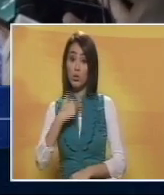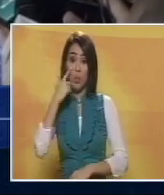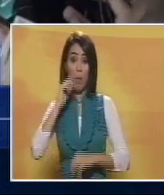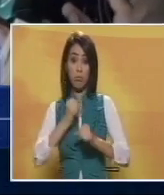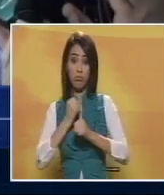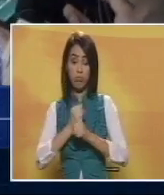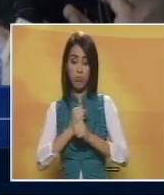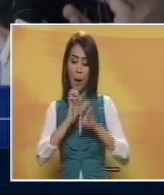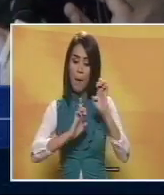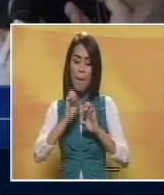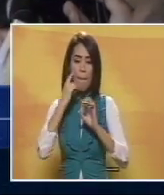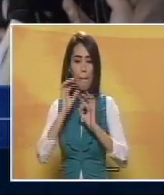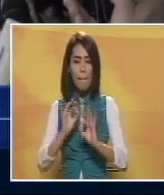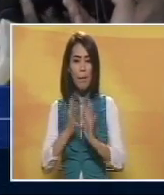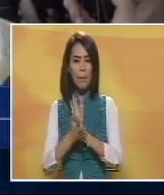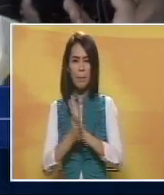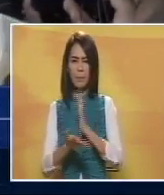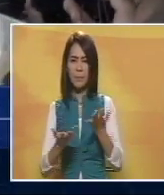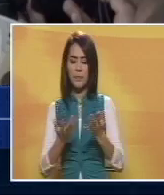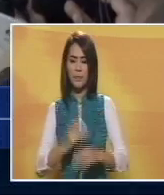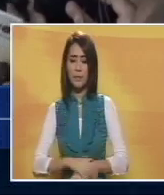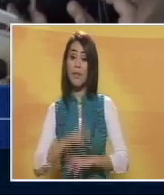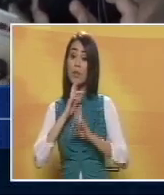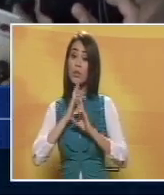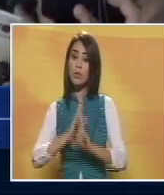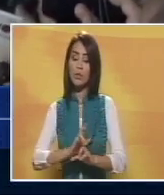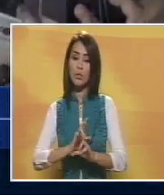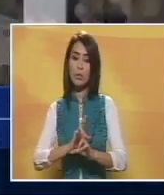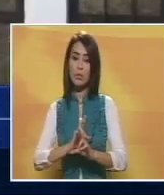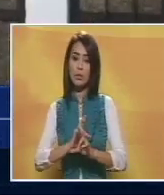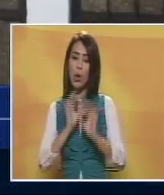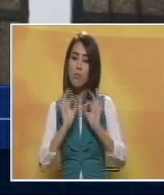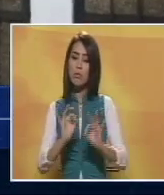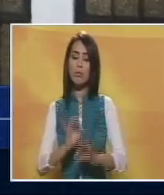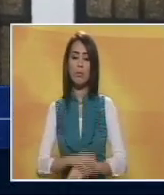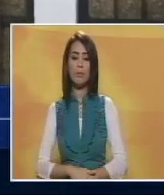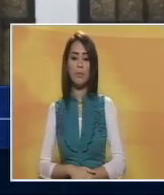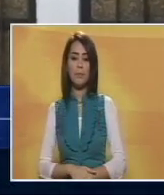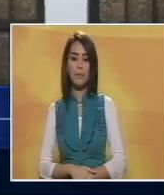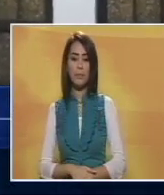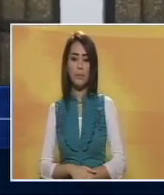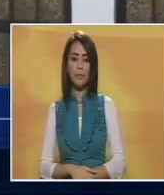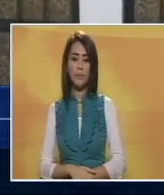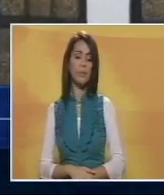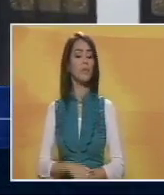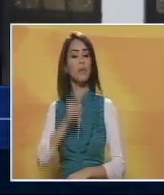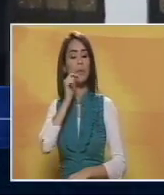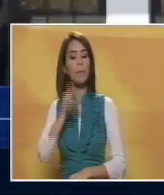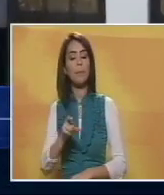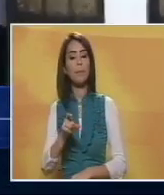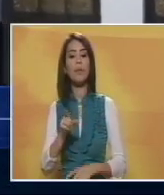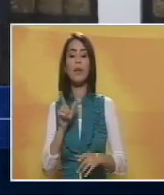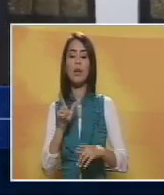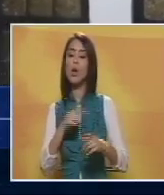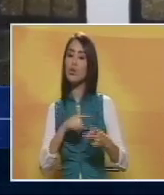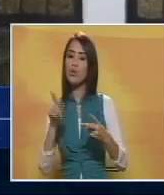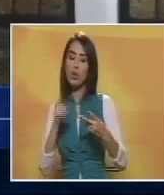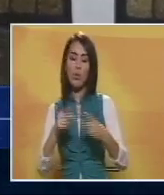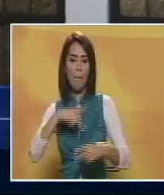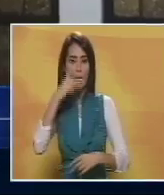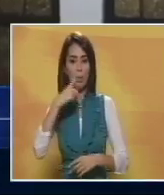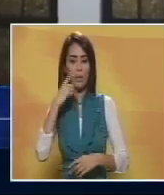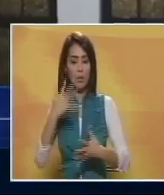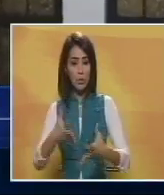trabajar de tal manera que tengamos los resultados tal cual son. El oficialista Partido Colorado también logró